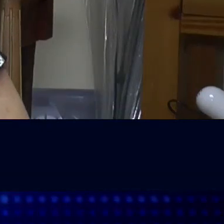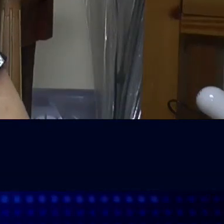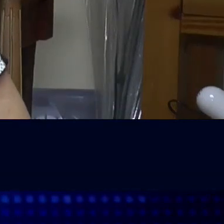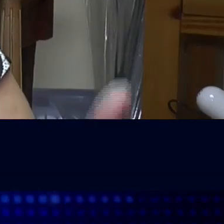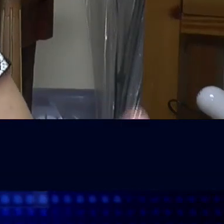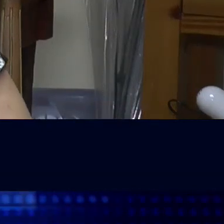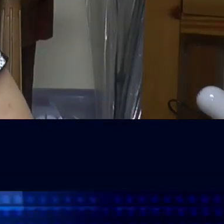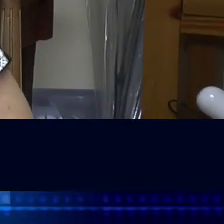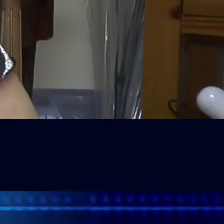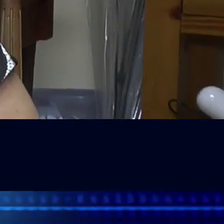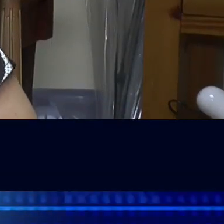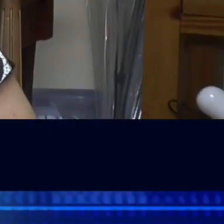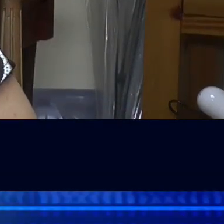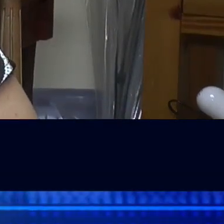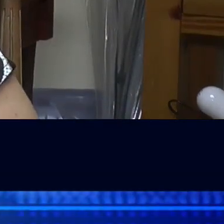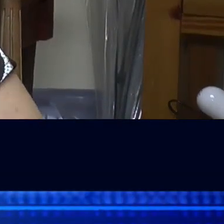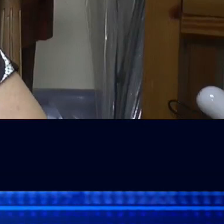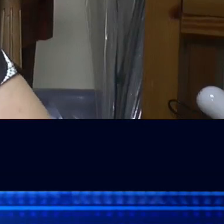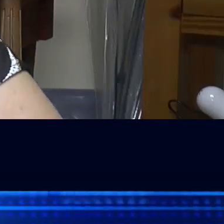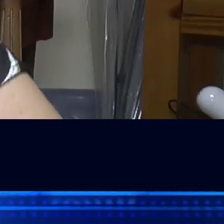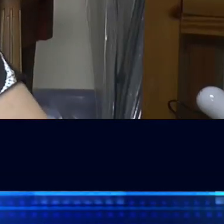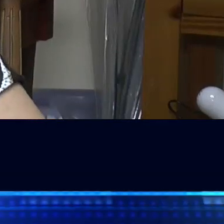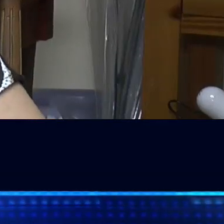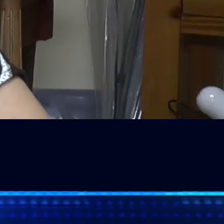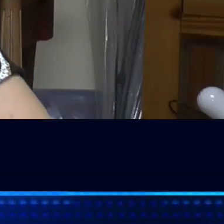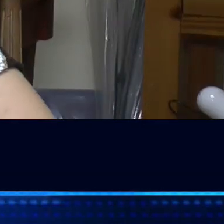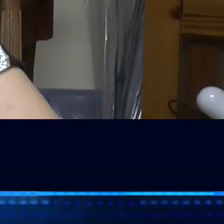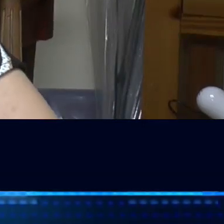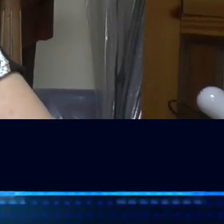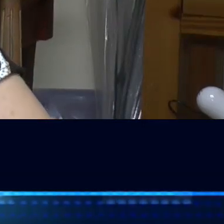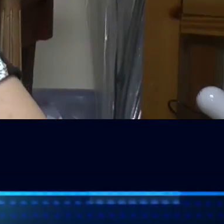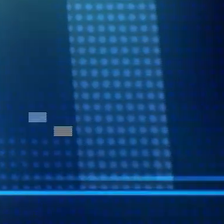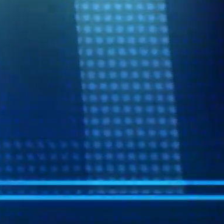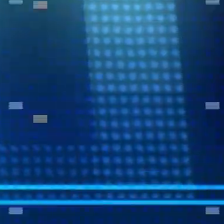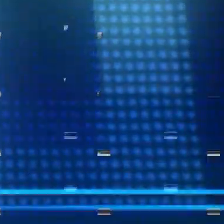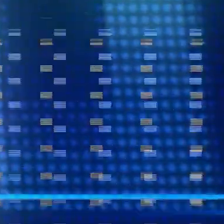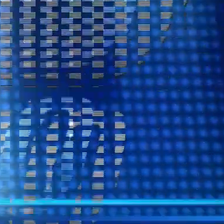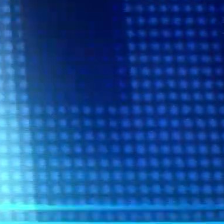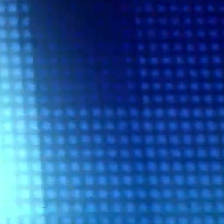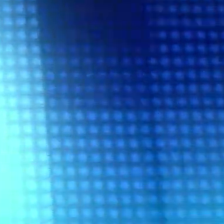quisimos exponerlo y pedirlo desde ya para que así sea, ¿no?